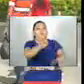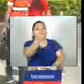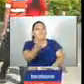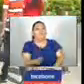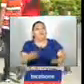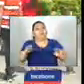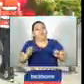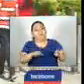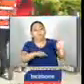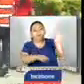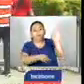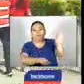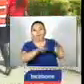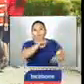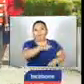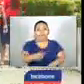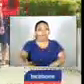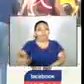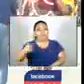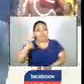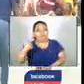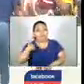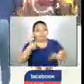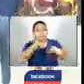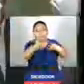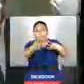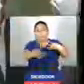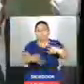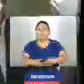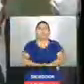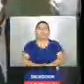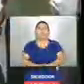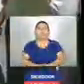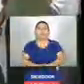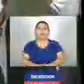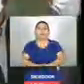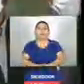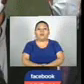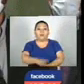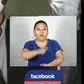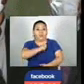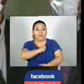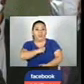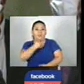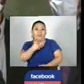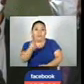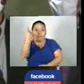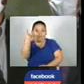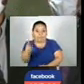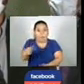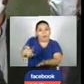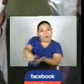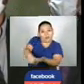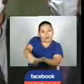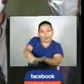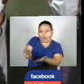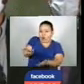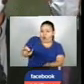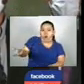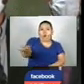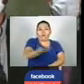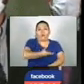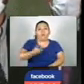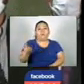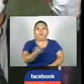ser acusado de desobediencia de particulares. Es responsabilidad de alcaldes, es responsabilidad de todos los